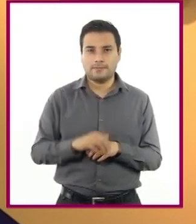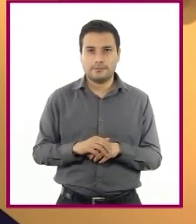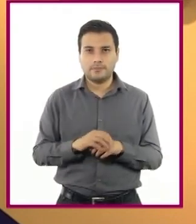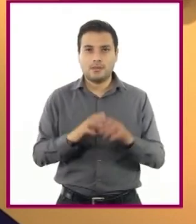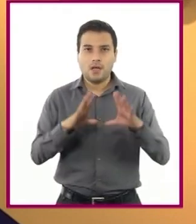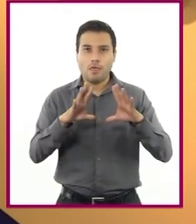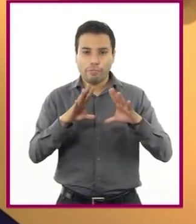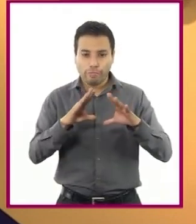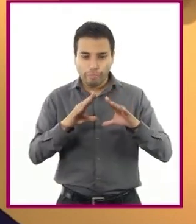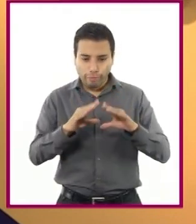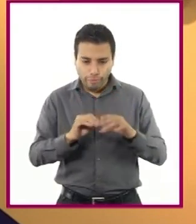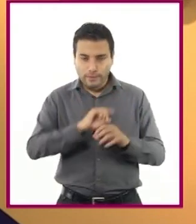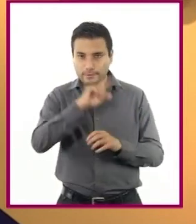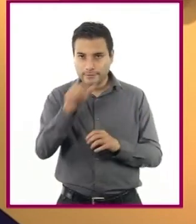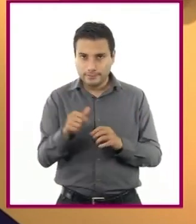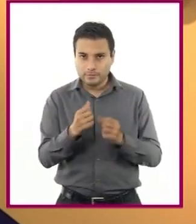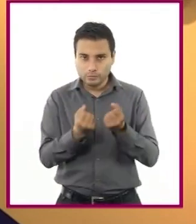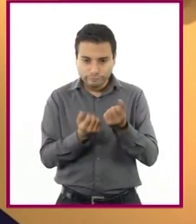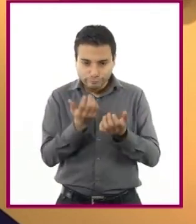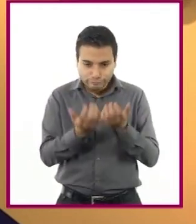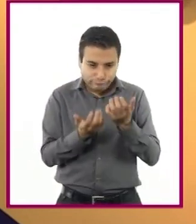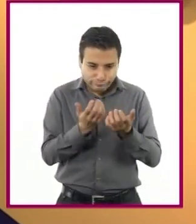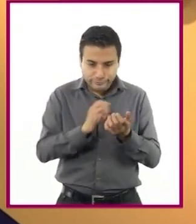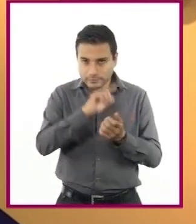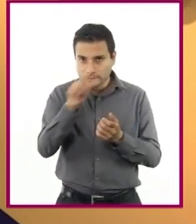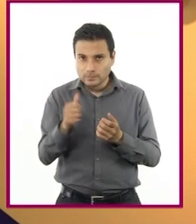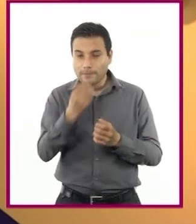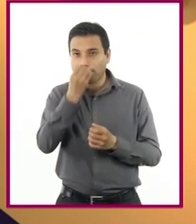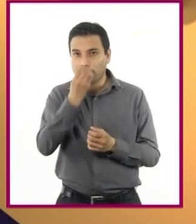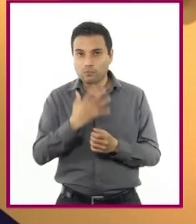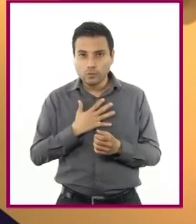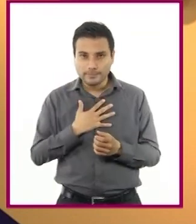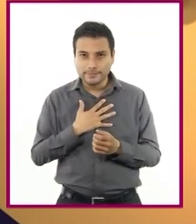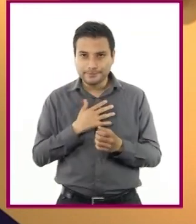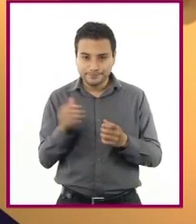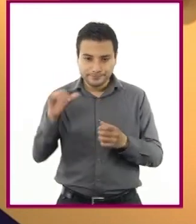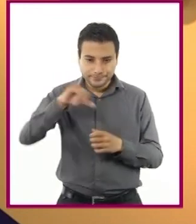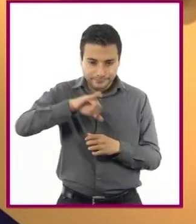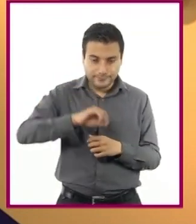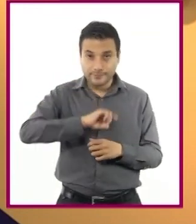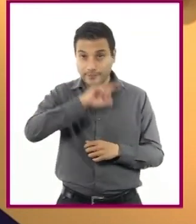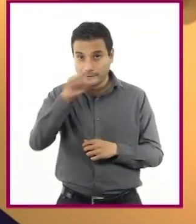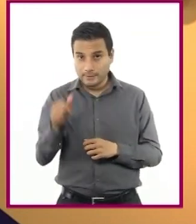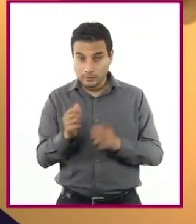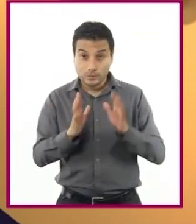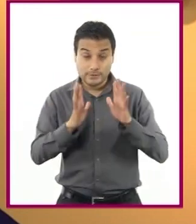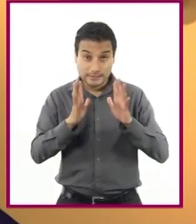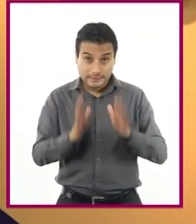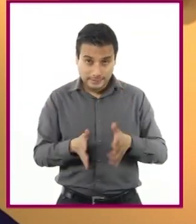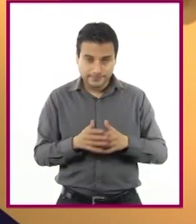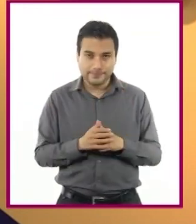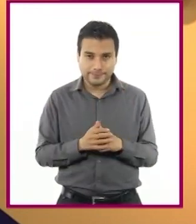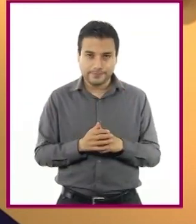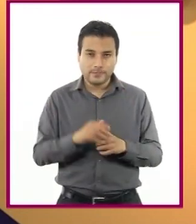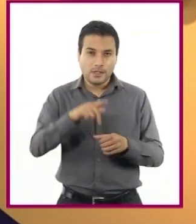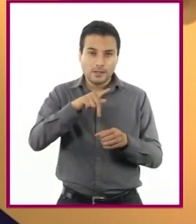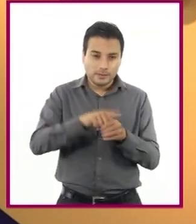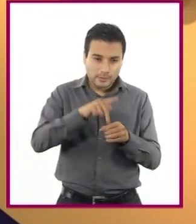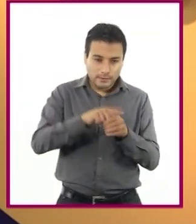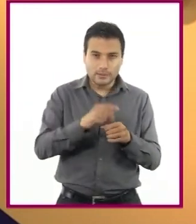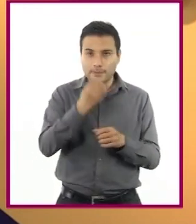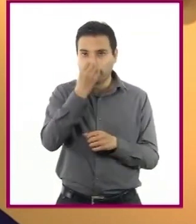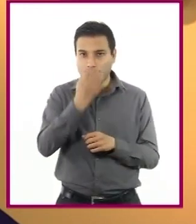tinture y perfume mientras está líquida. Entonces se vierte la mezcla de parafina, tinte y perfume